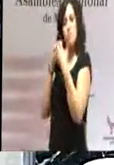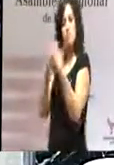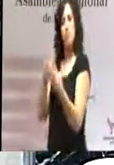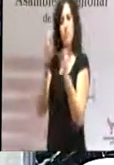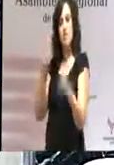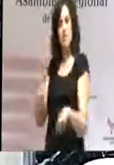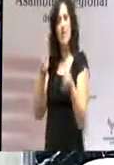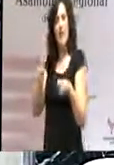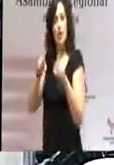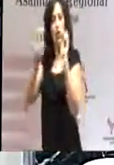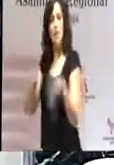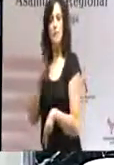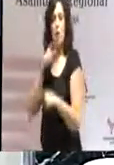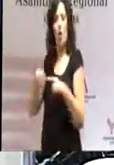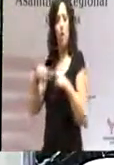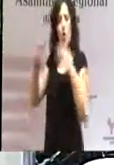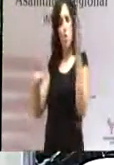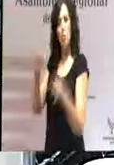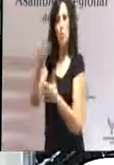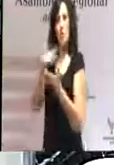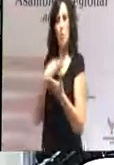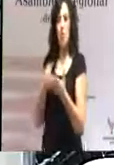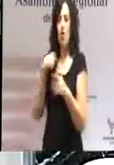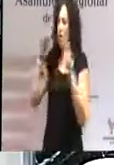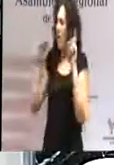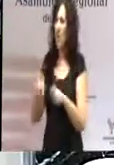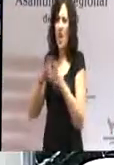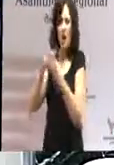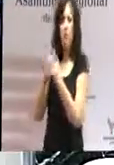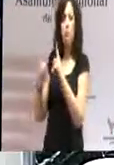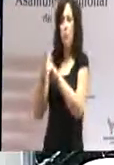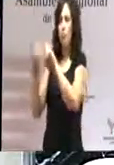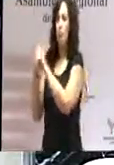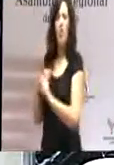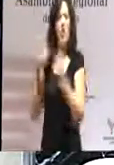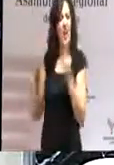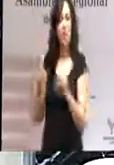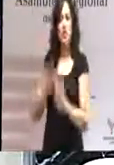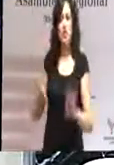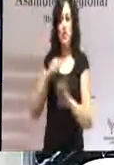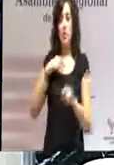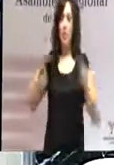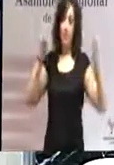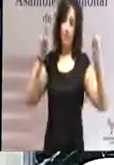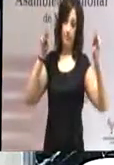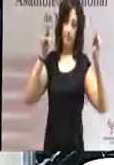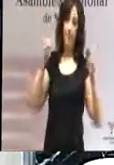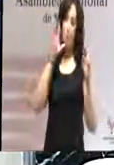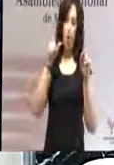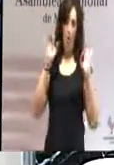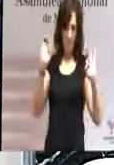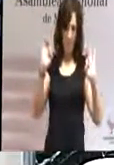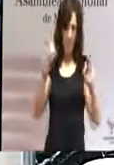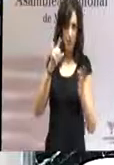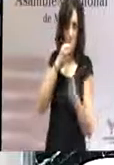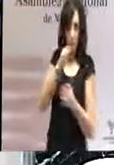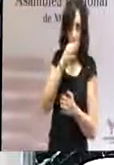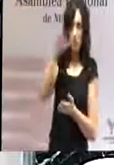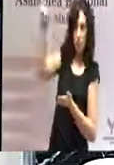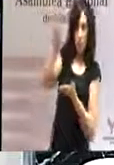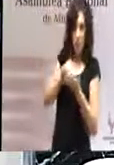considero justo para la región, y no descansaré hasta conseguirlo. Y es entrecomillado porque lo dijo literalmente. Esas fueron sus